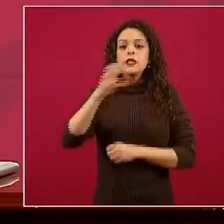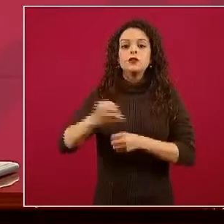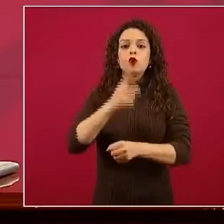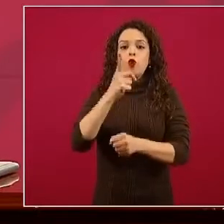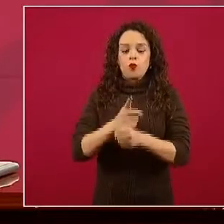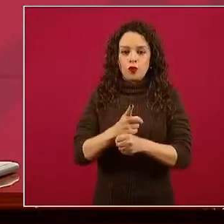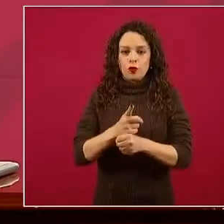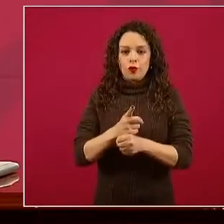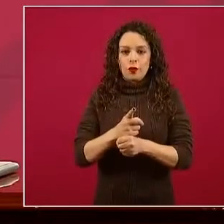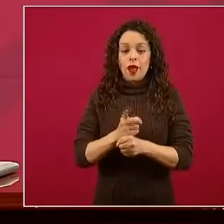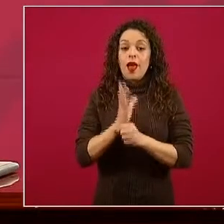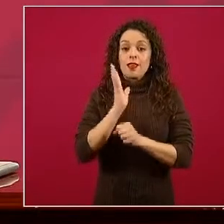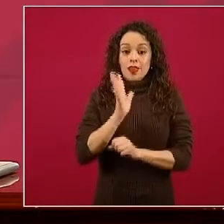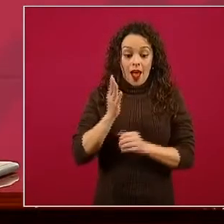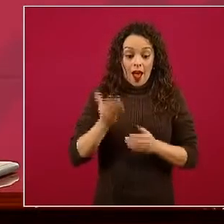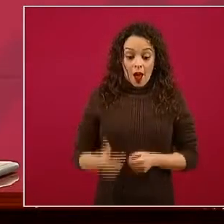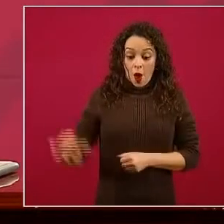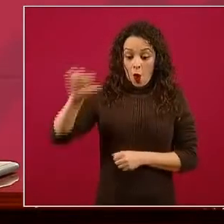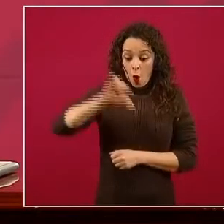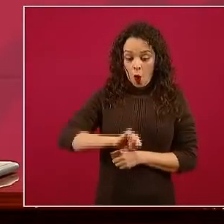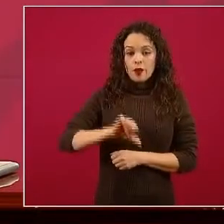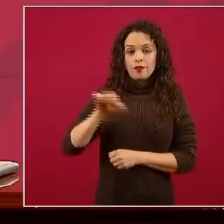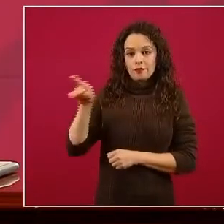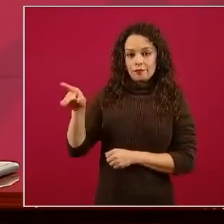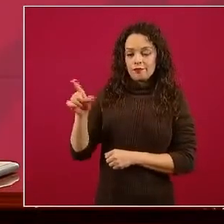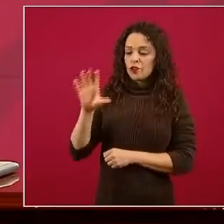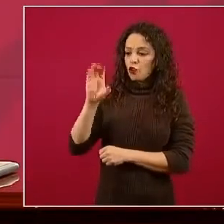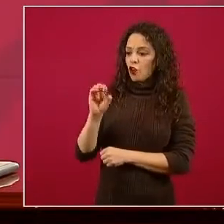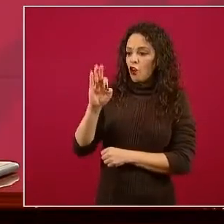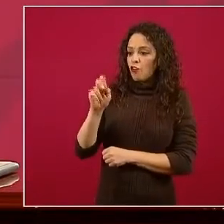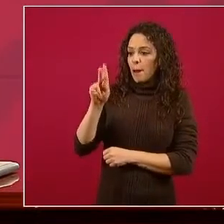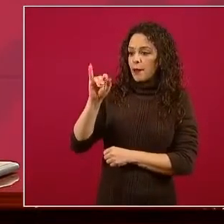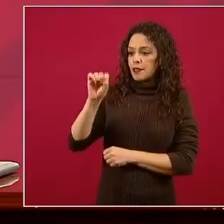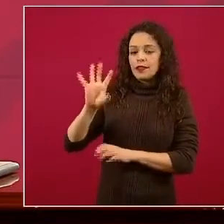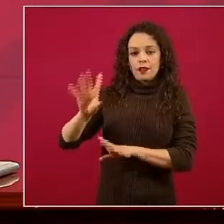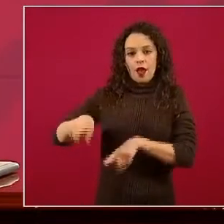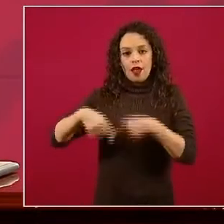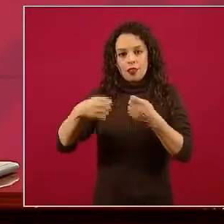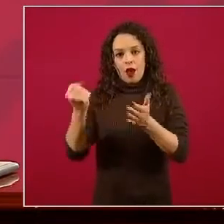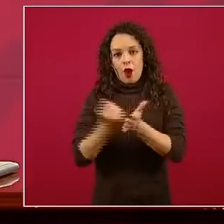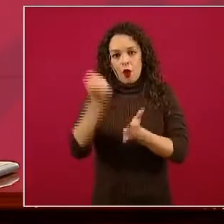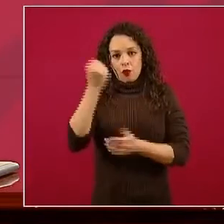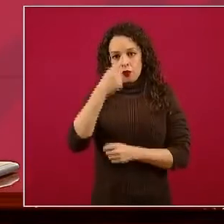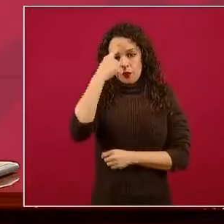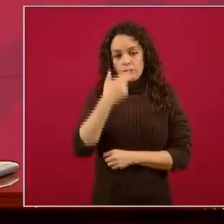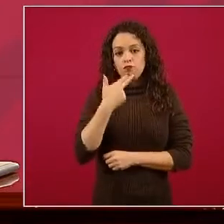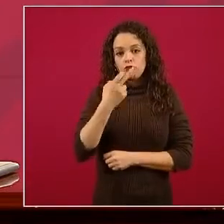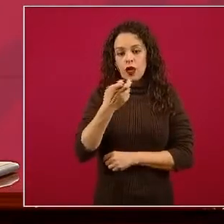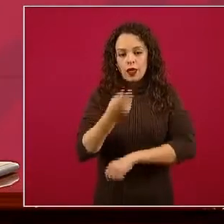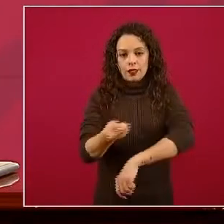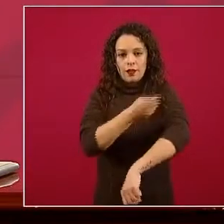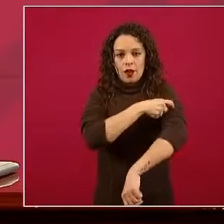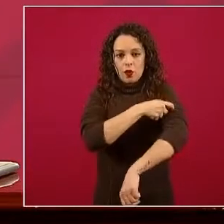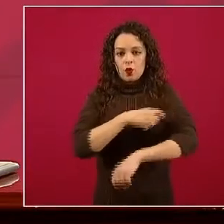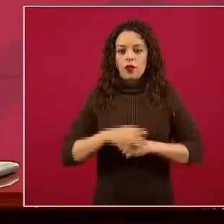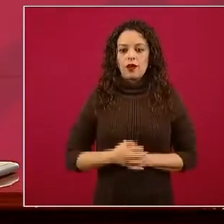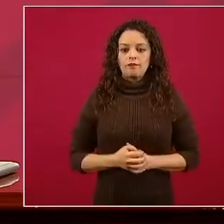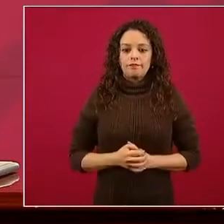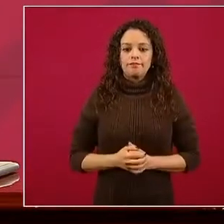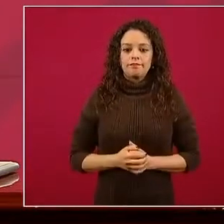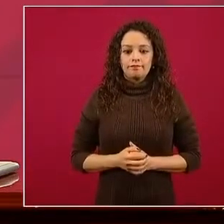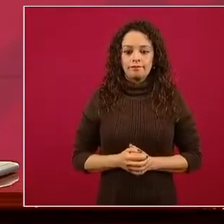y ya hoy la COFEPRIS dio autorización de uso en emergencias a la vacuna contra el COVID de